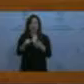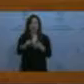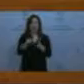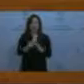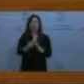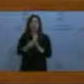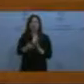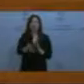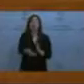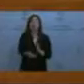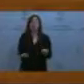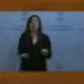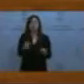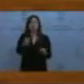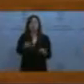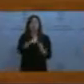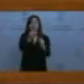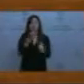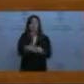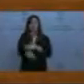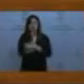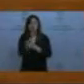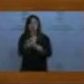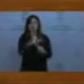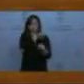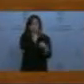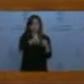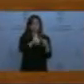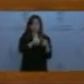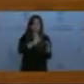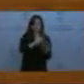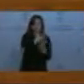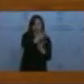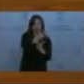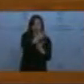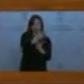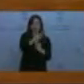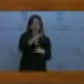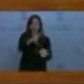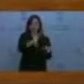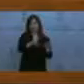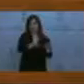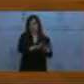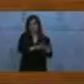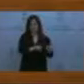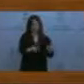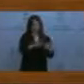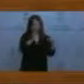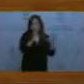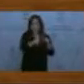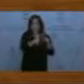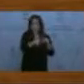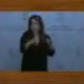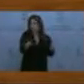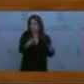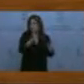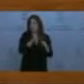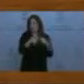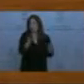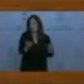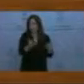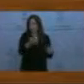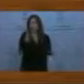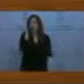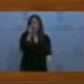aquí veremos dos modelos de gestión. Por un lado están las fuerzas de la izquierda, ya me sé cómo se llaman, que yo ya me pierdo, que apuestan por